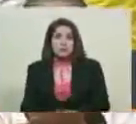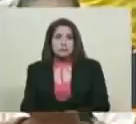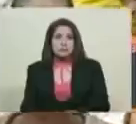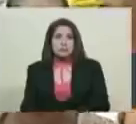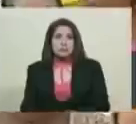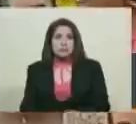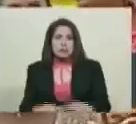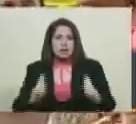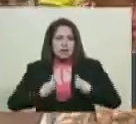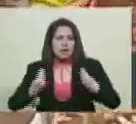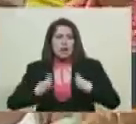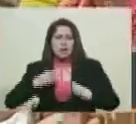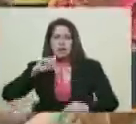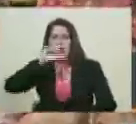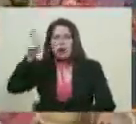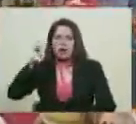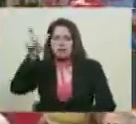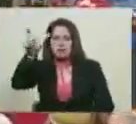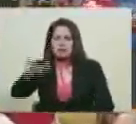¡Que viva Gaitán por siempre!